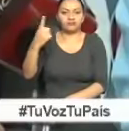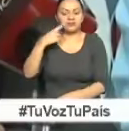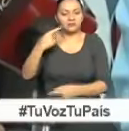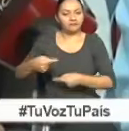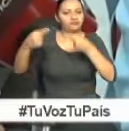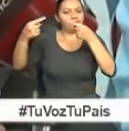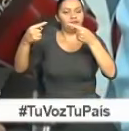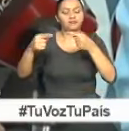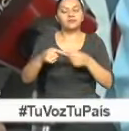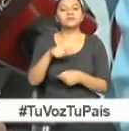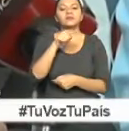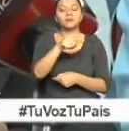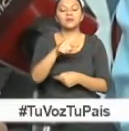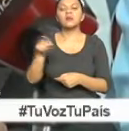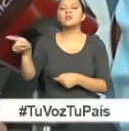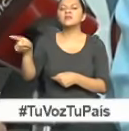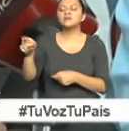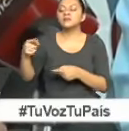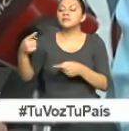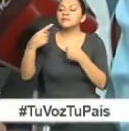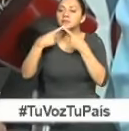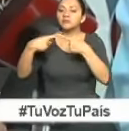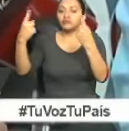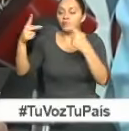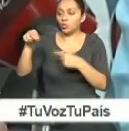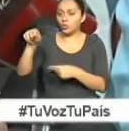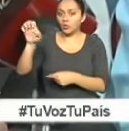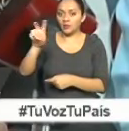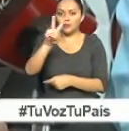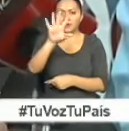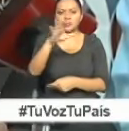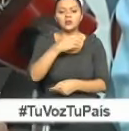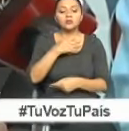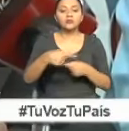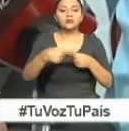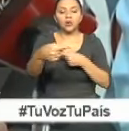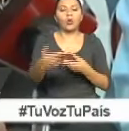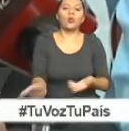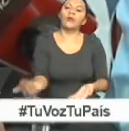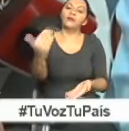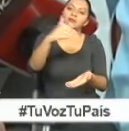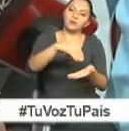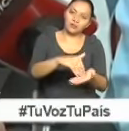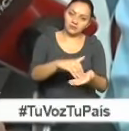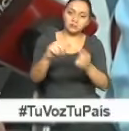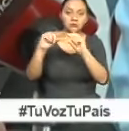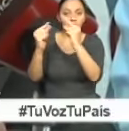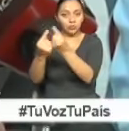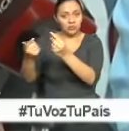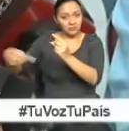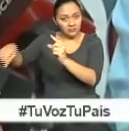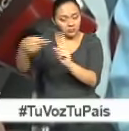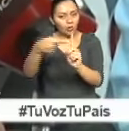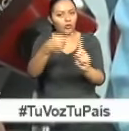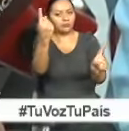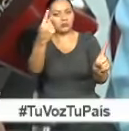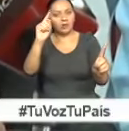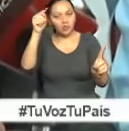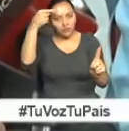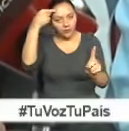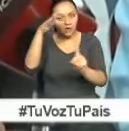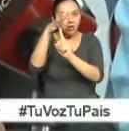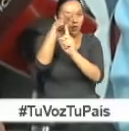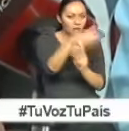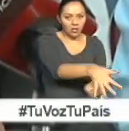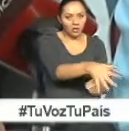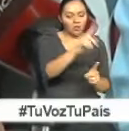Las movilizaciones convocadas para el 25 de agosto son un pretexto más de ciertos sectores de oposición para